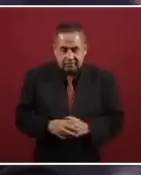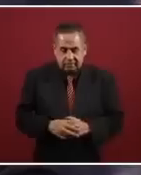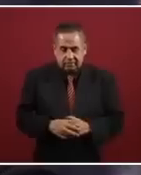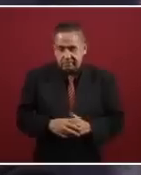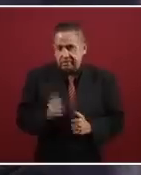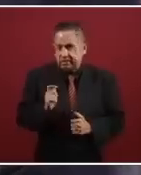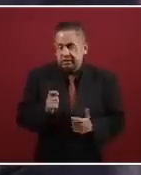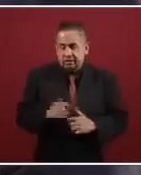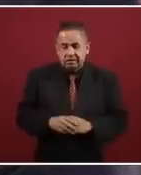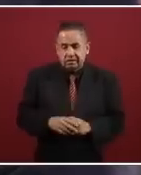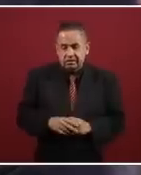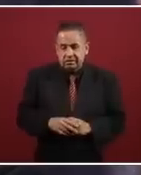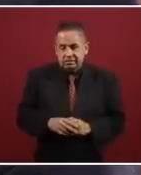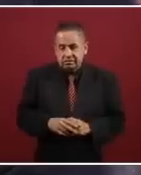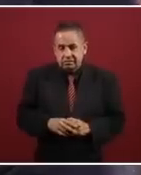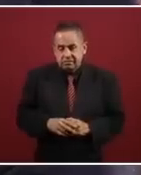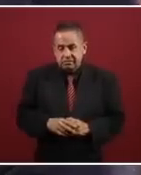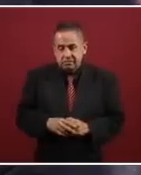logra